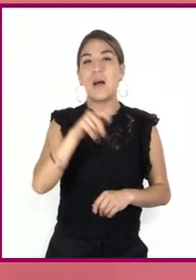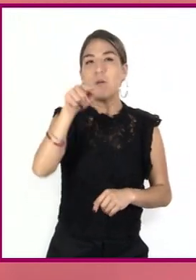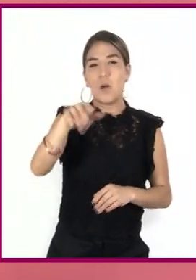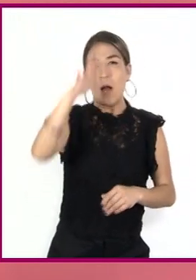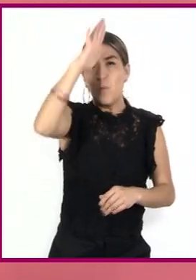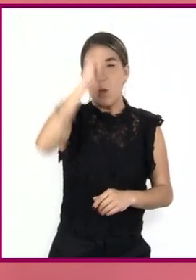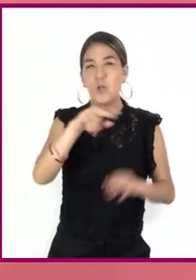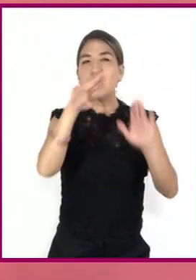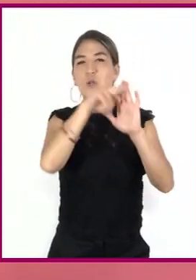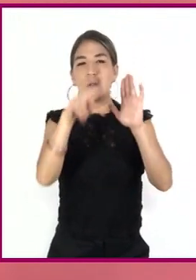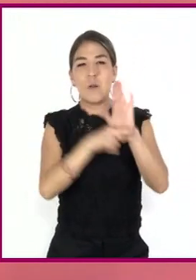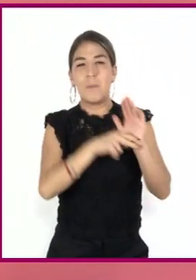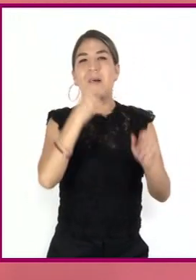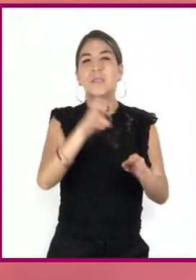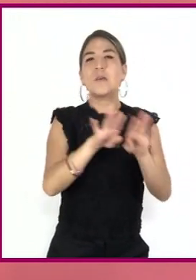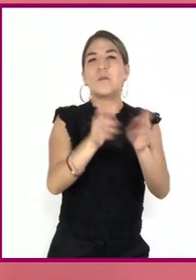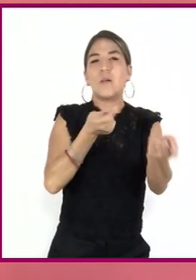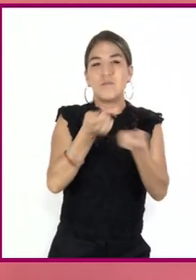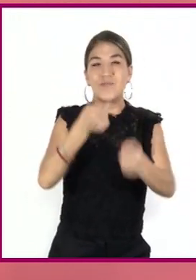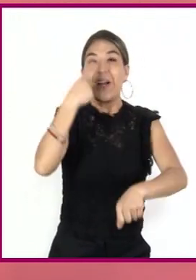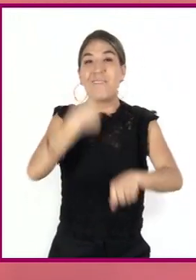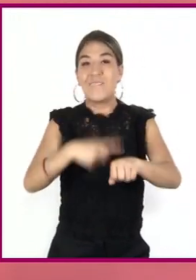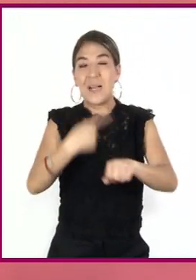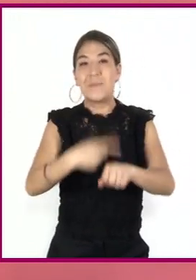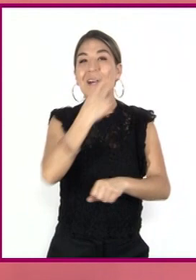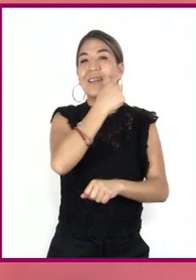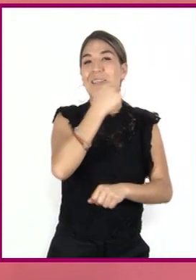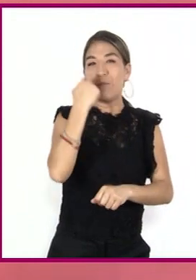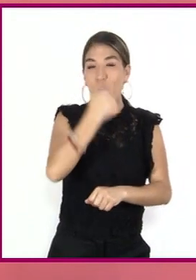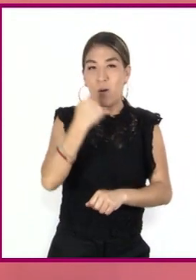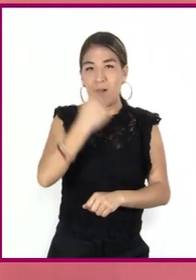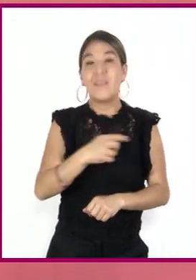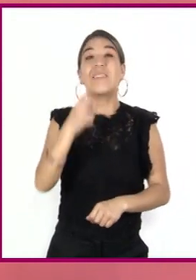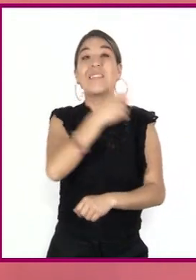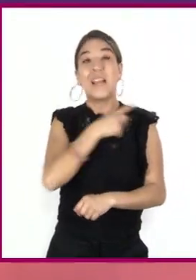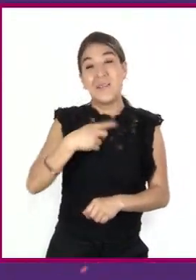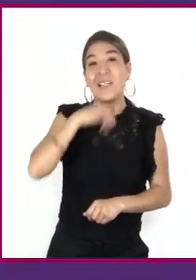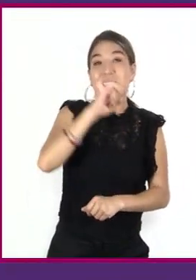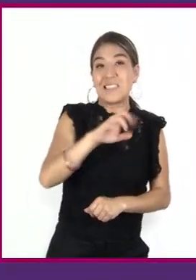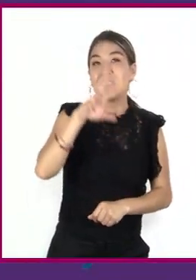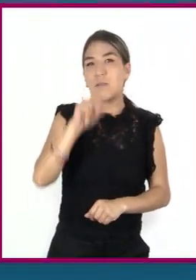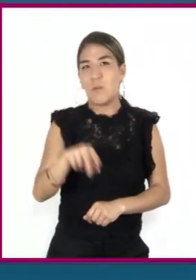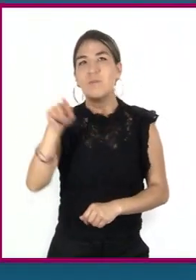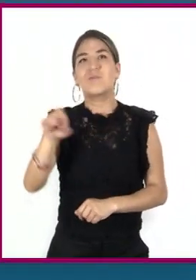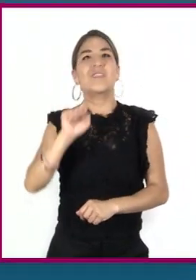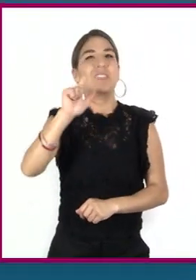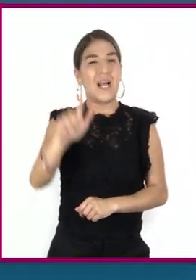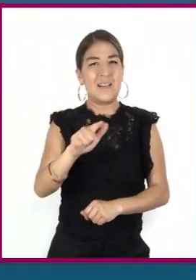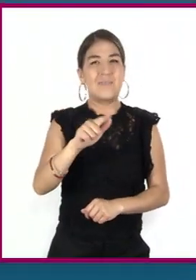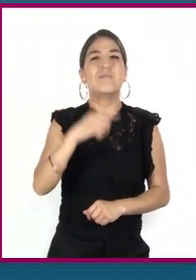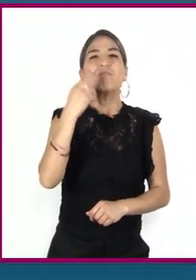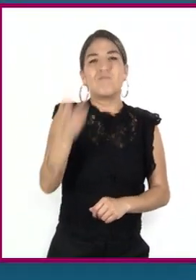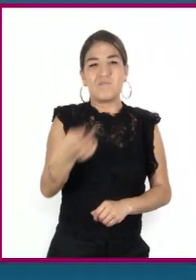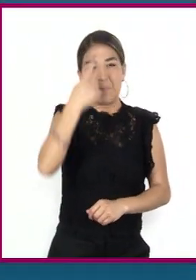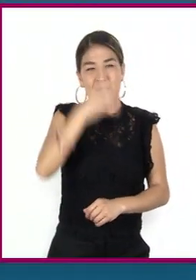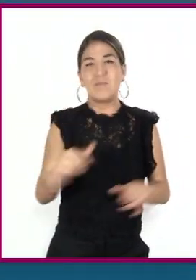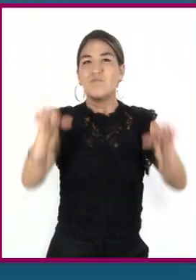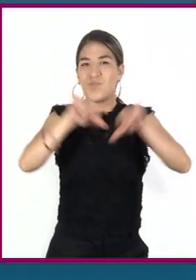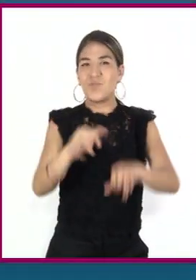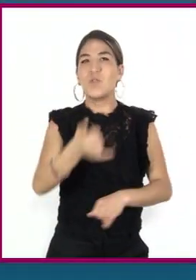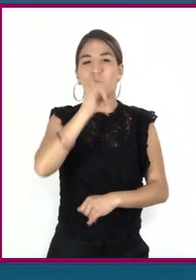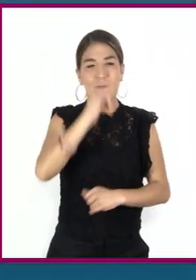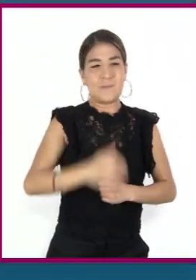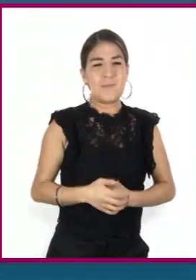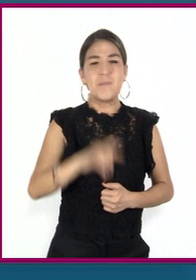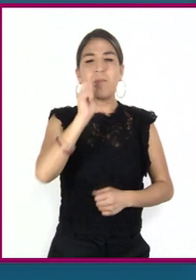mexicana para la prevención y control de enfermedades bucales, es necesario seguir consumiendo sal fluorada. Si aplicamos la fórmula partes por